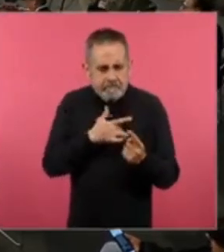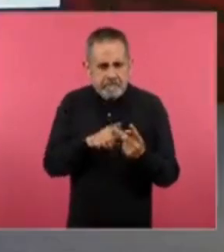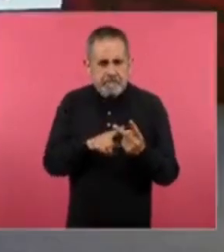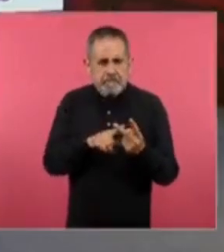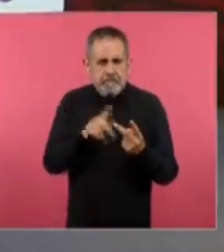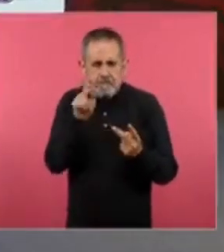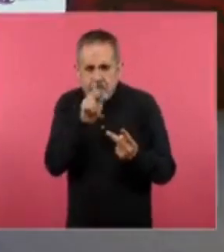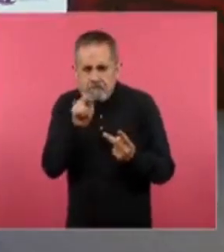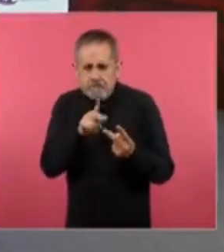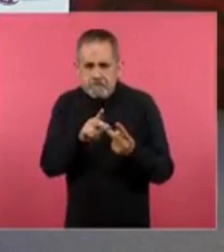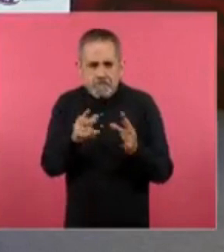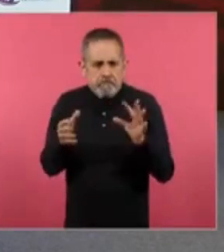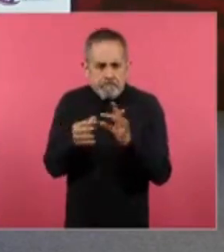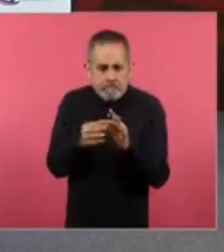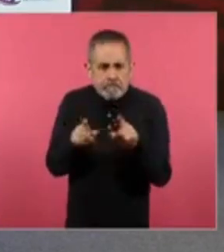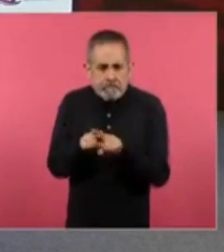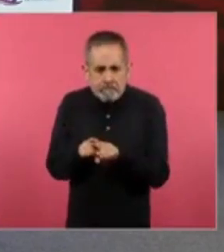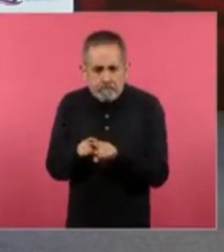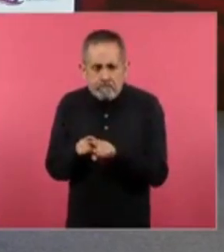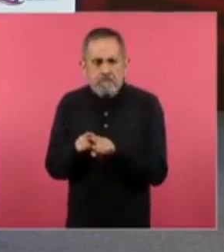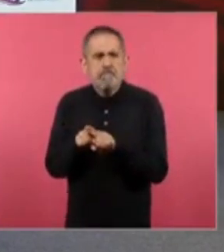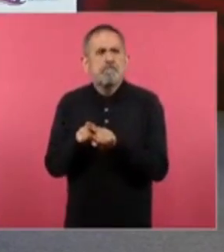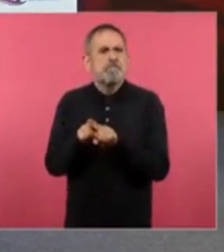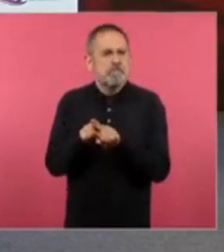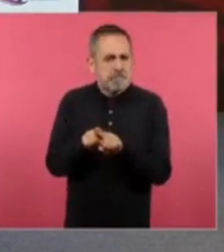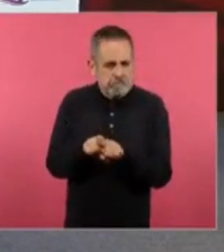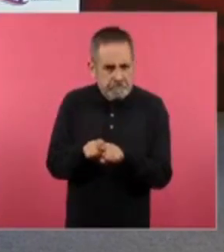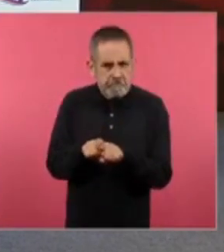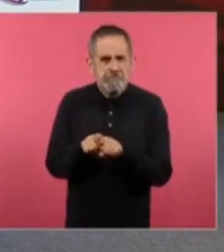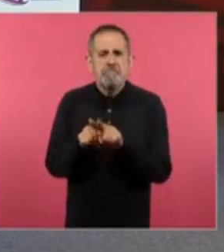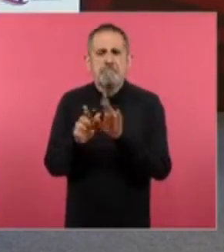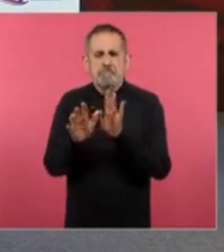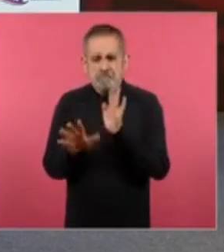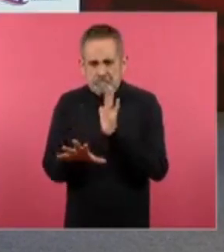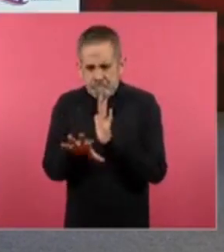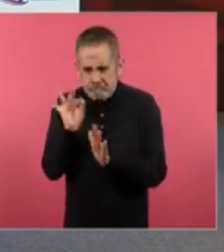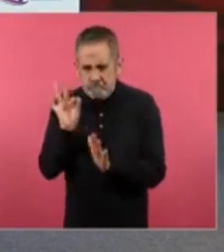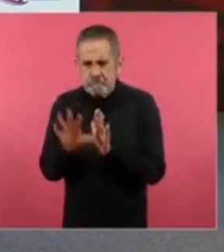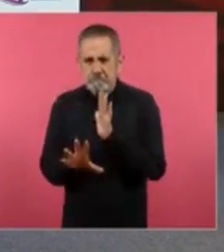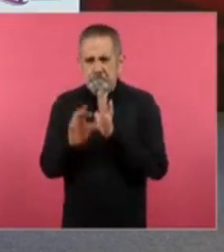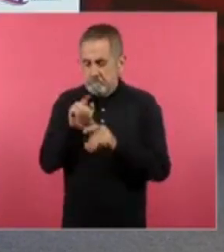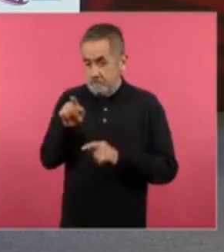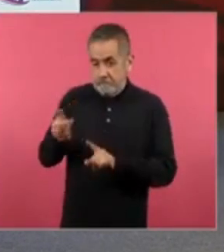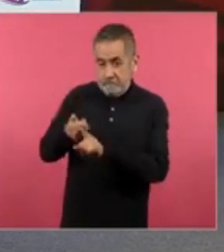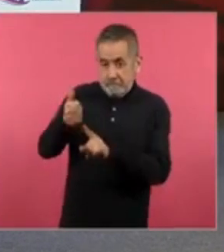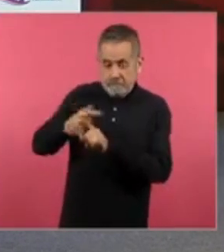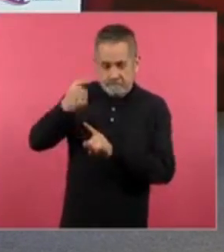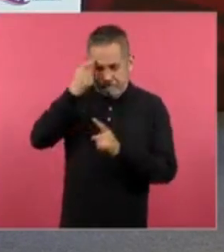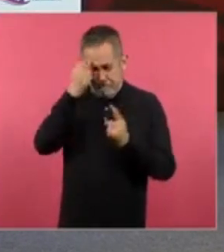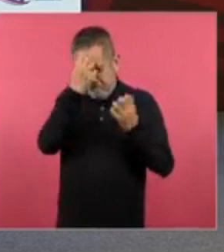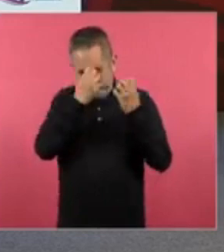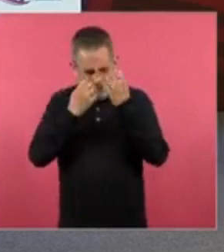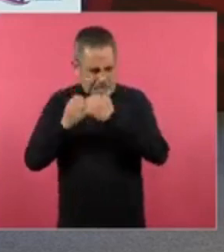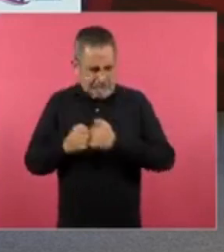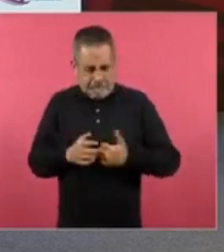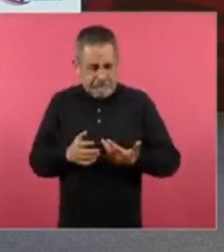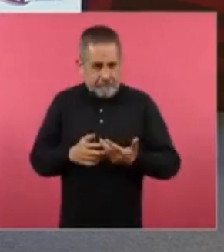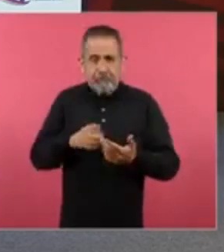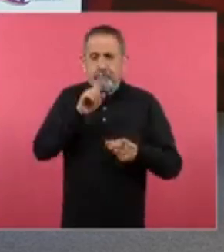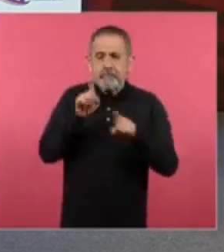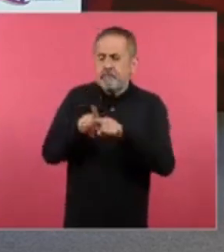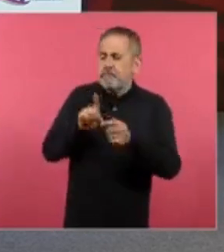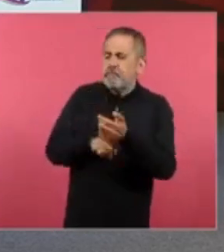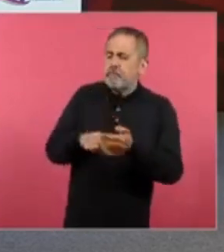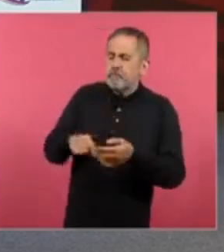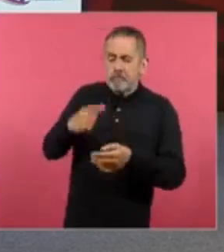Y bueno, también va a estar asociado, que esto se asocia con el pensamiento crítico, la toma de decisiones, pero una toma